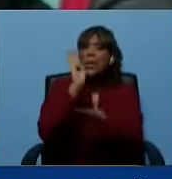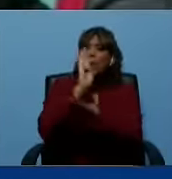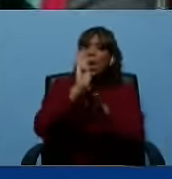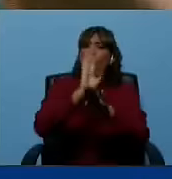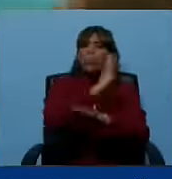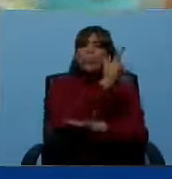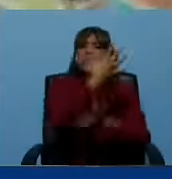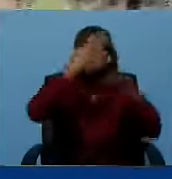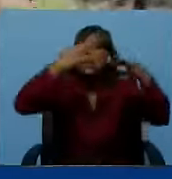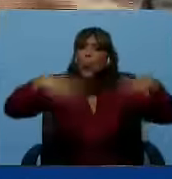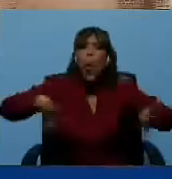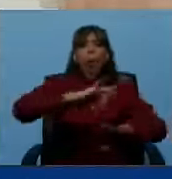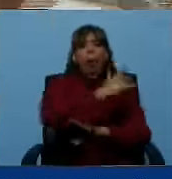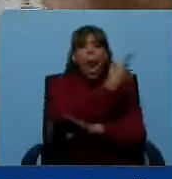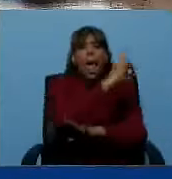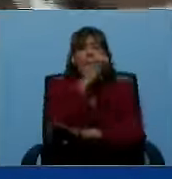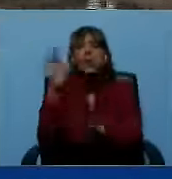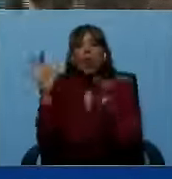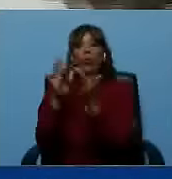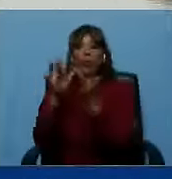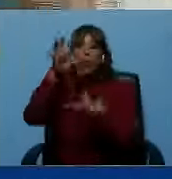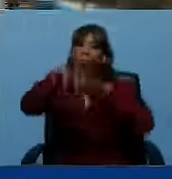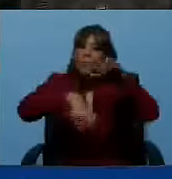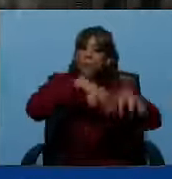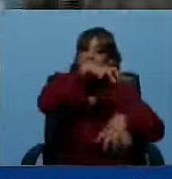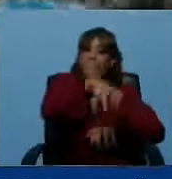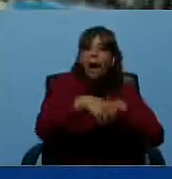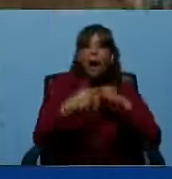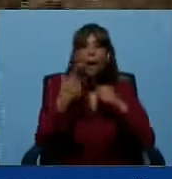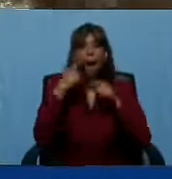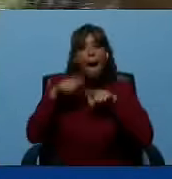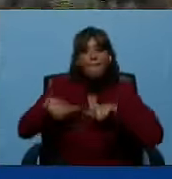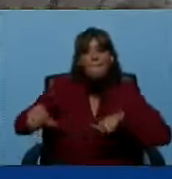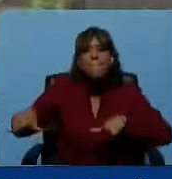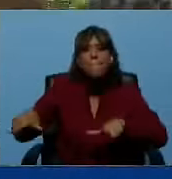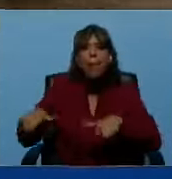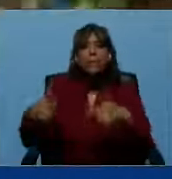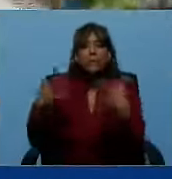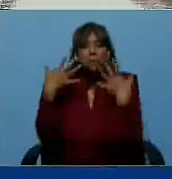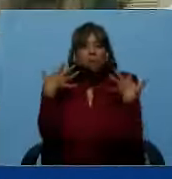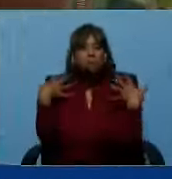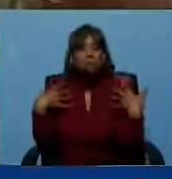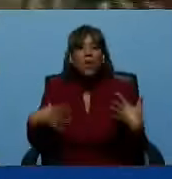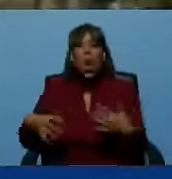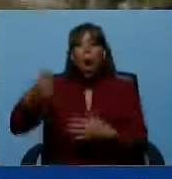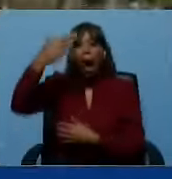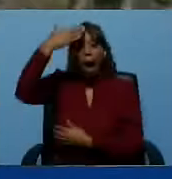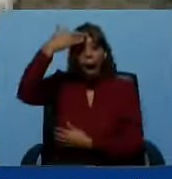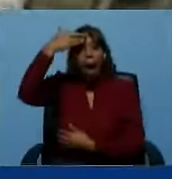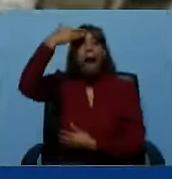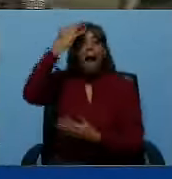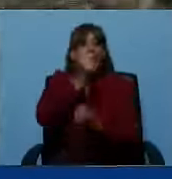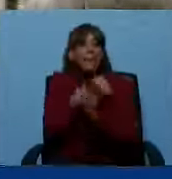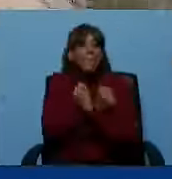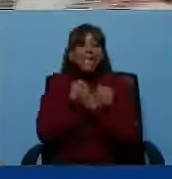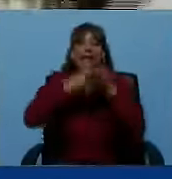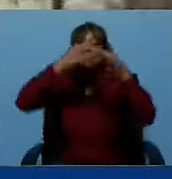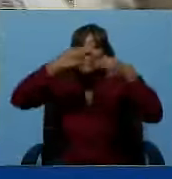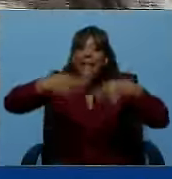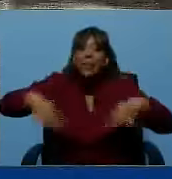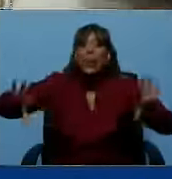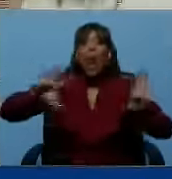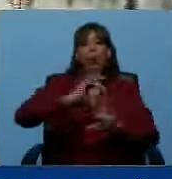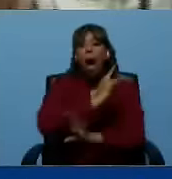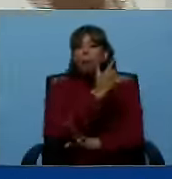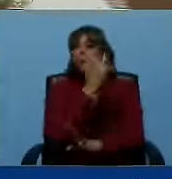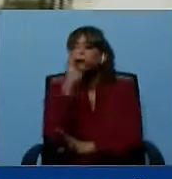puedan mostrarse en contacto con los animales, puedan tener espacios para el conocimiento y el amor por la naturaleza,